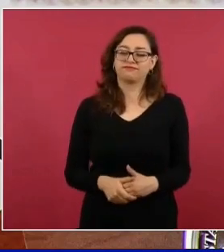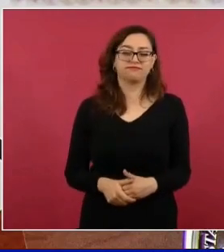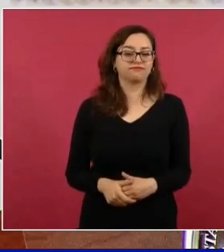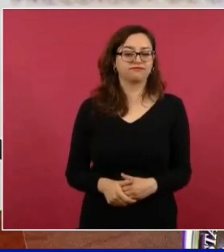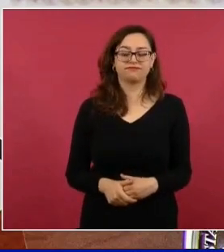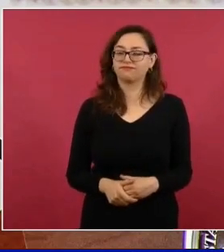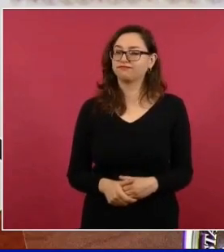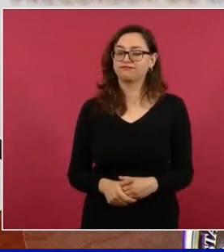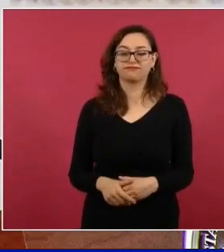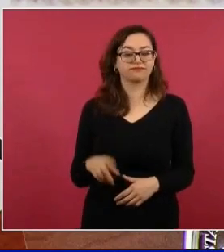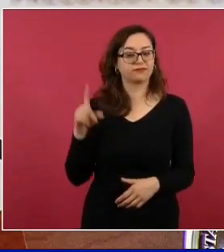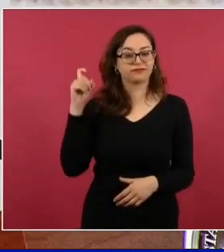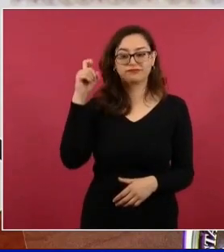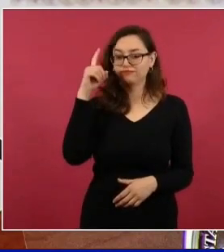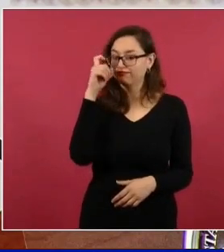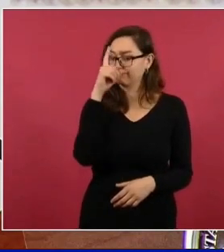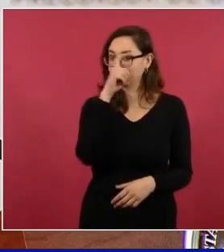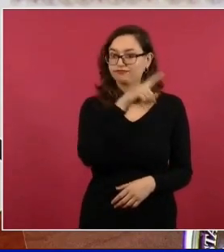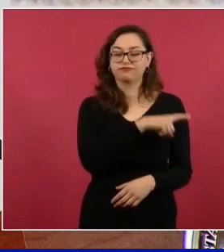y